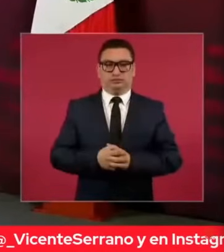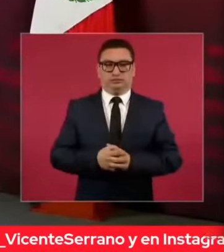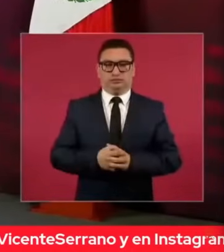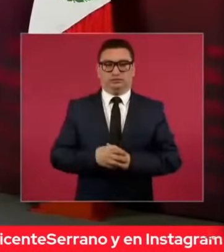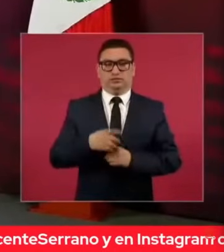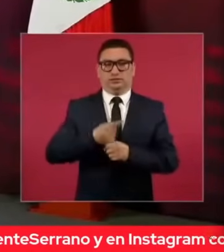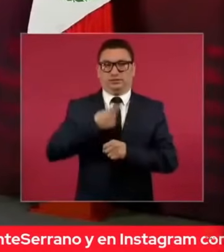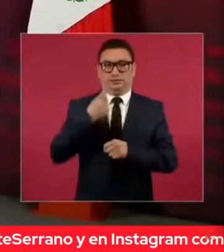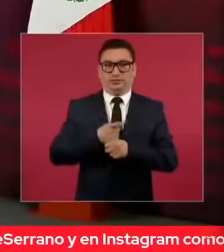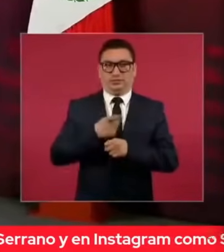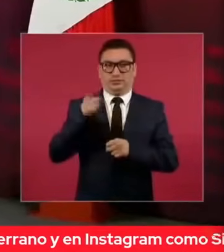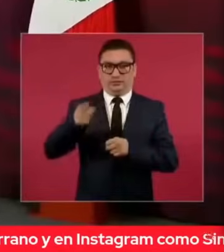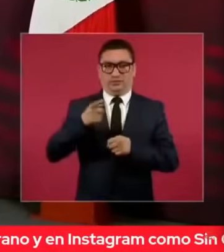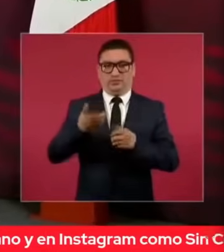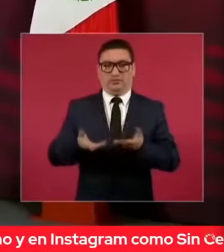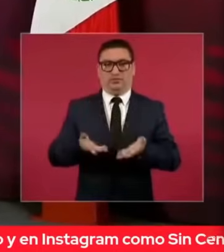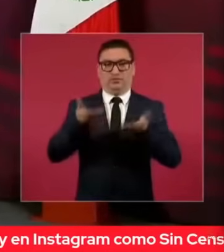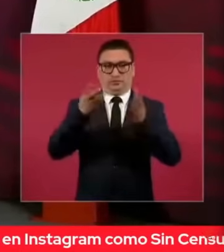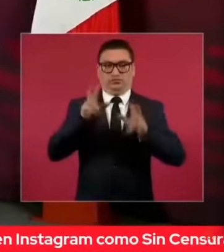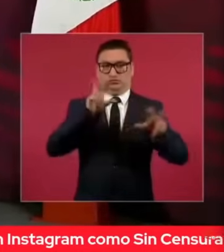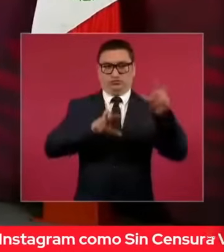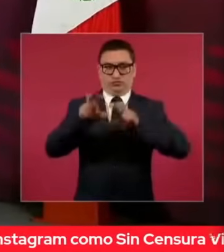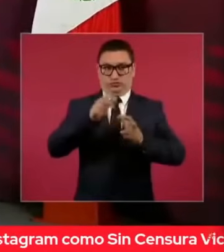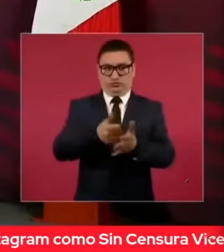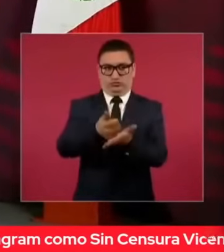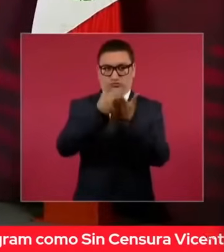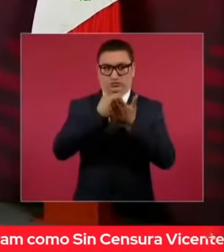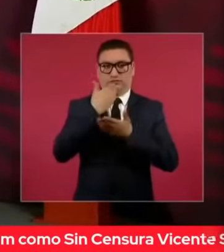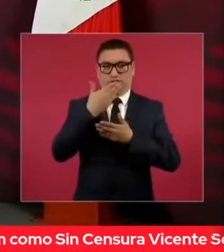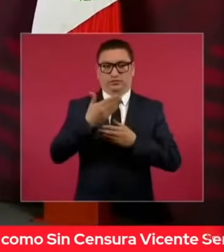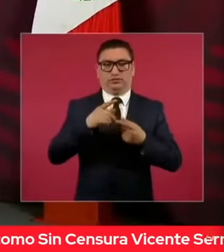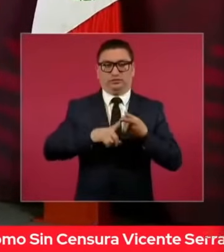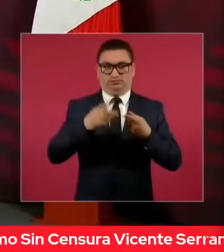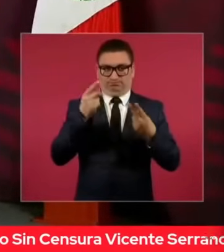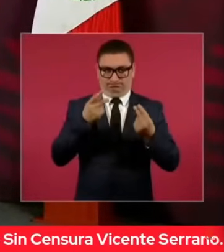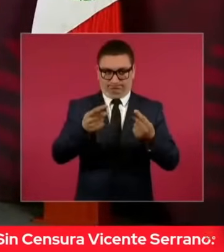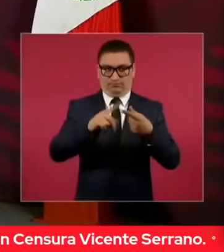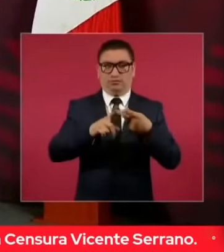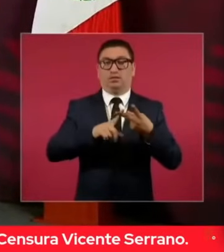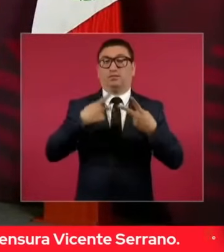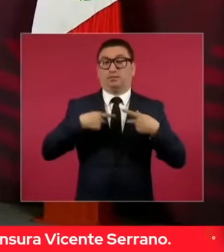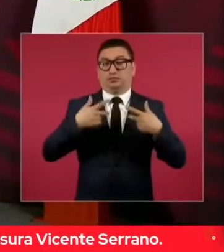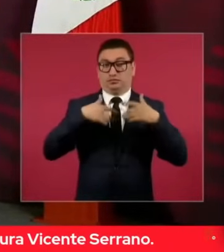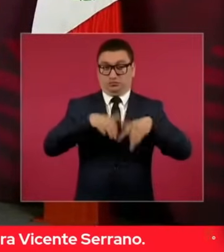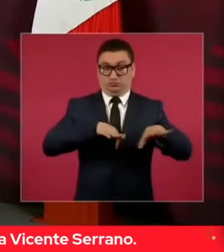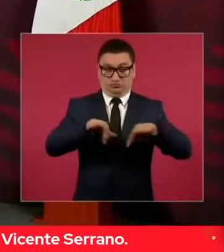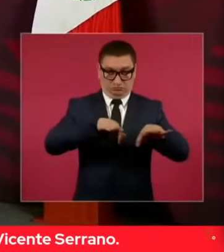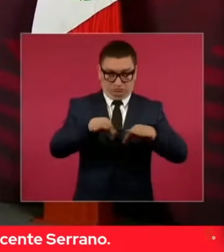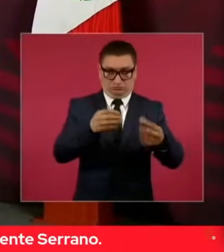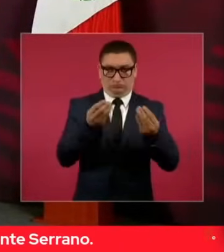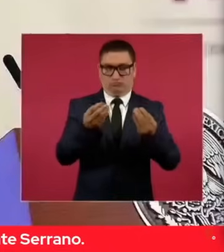Primero, reactiva la economía, pronto, genera muchísimos empleos.